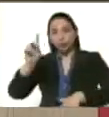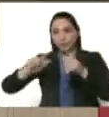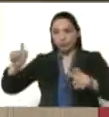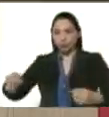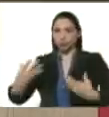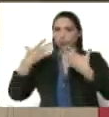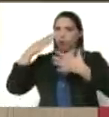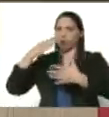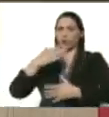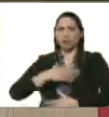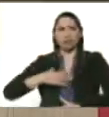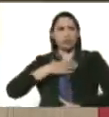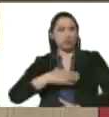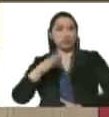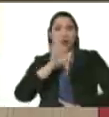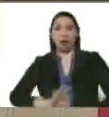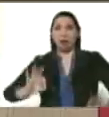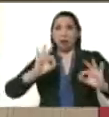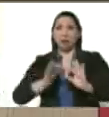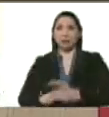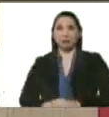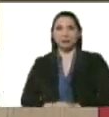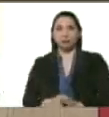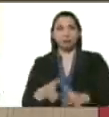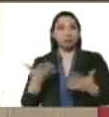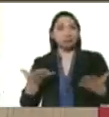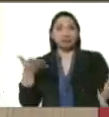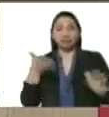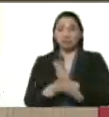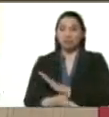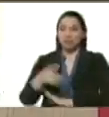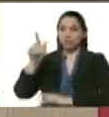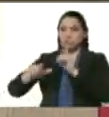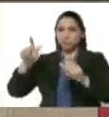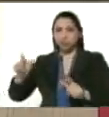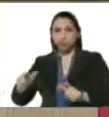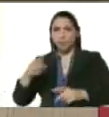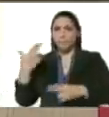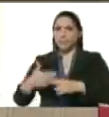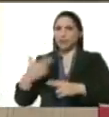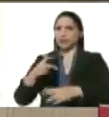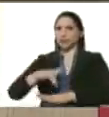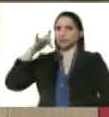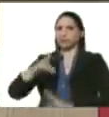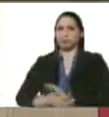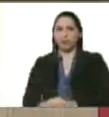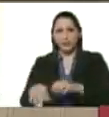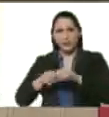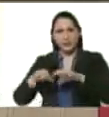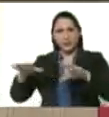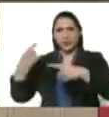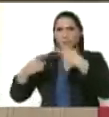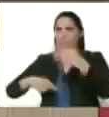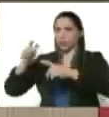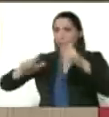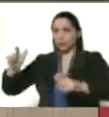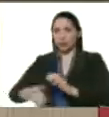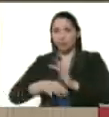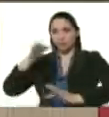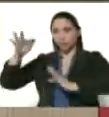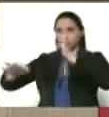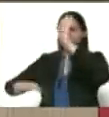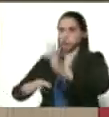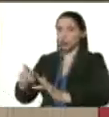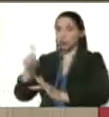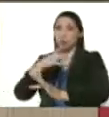pacientes asintomáticos. ¿Quiere esto decir que representa mayor riesgo para contagiar a otra persona? Al